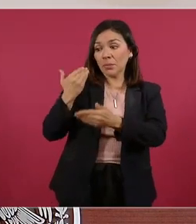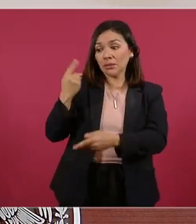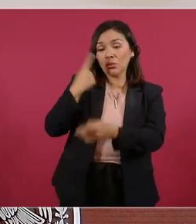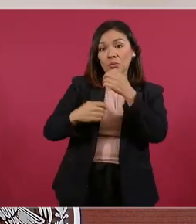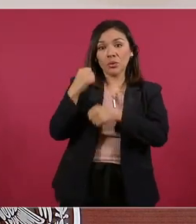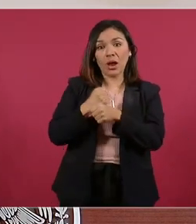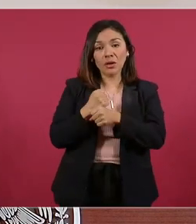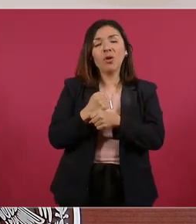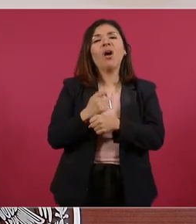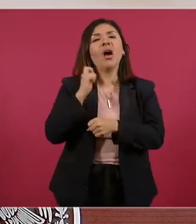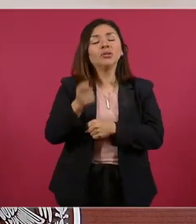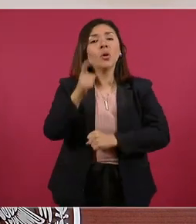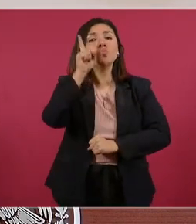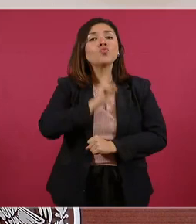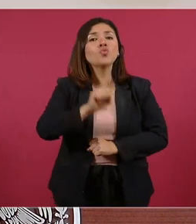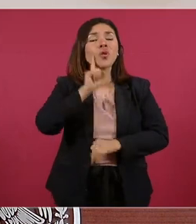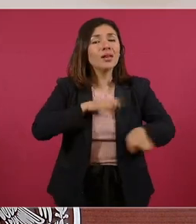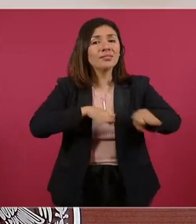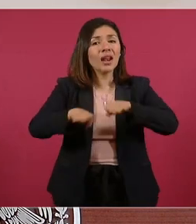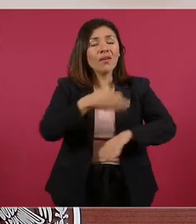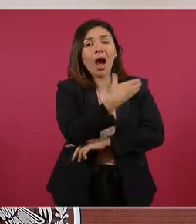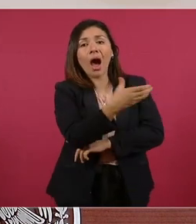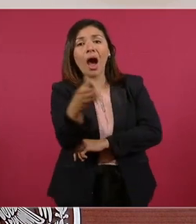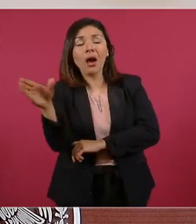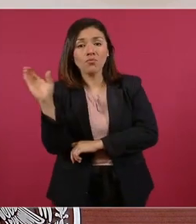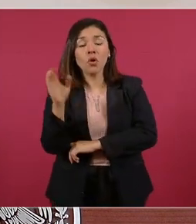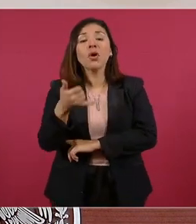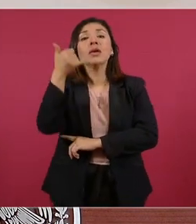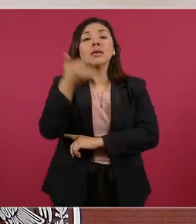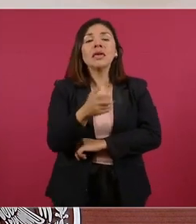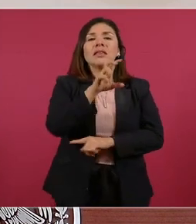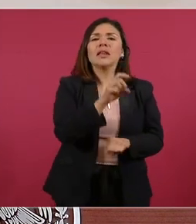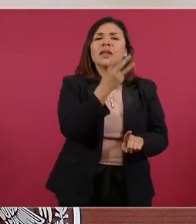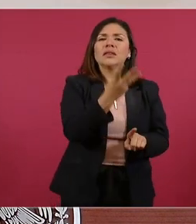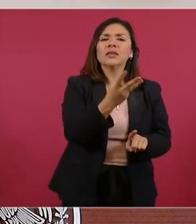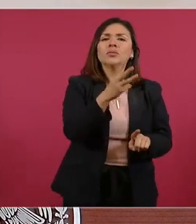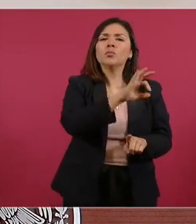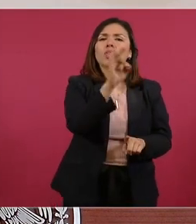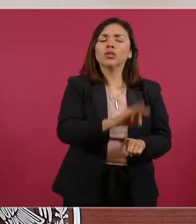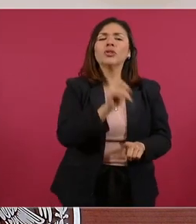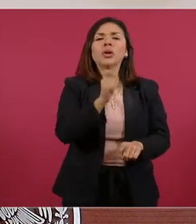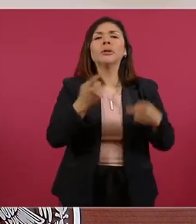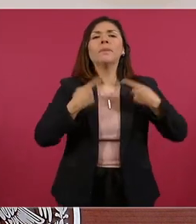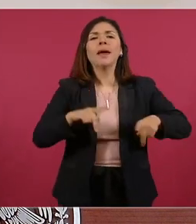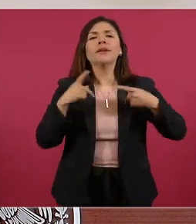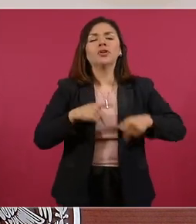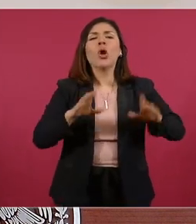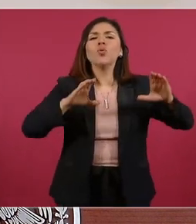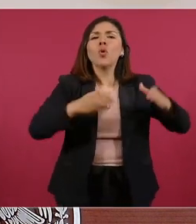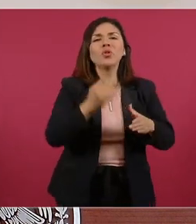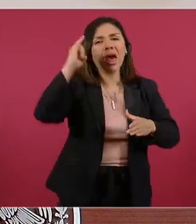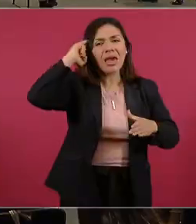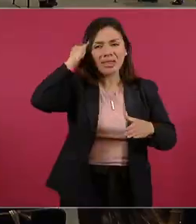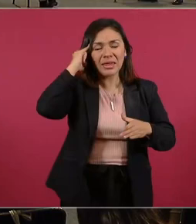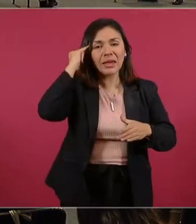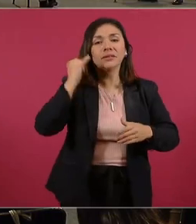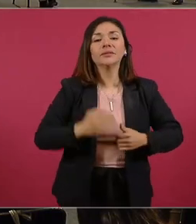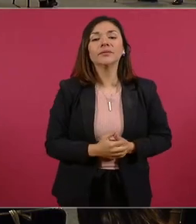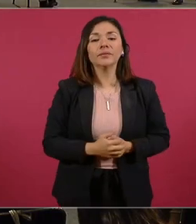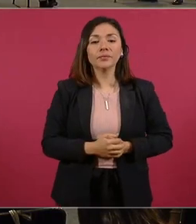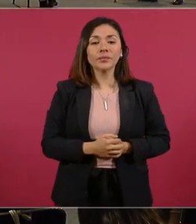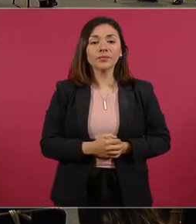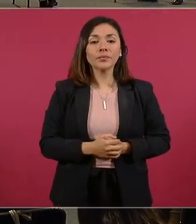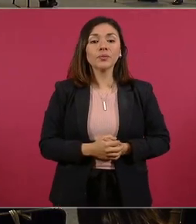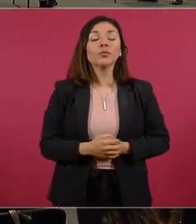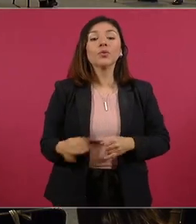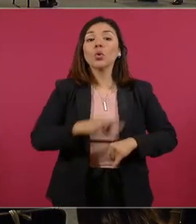pasado fueron mujeres campesinas y el 33% fueron personas de las comunidades indígenas.